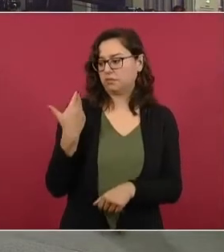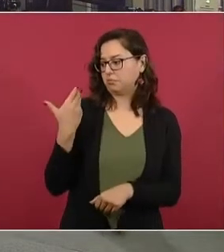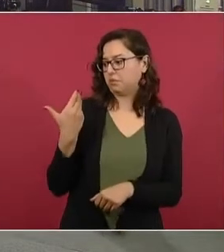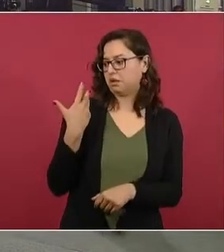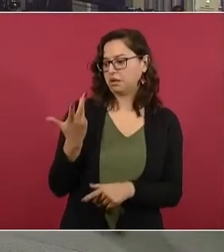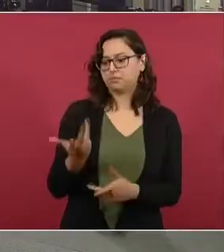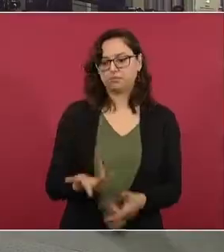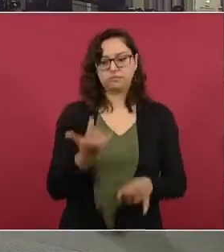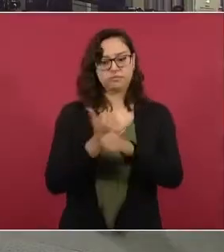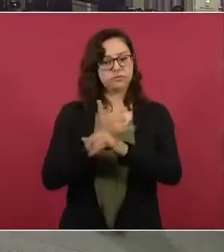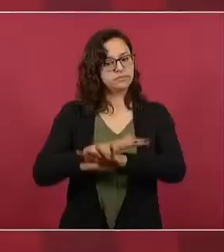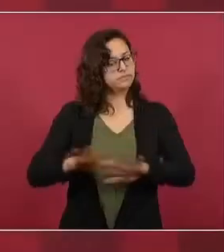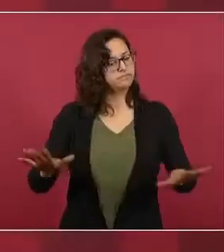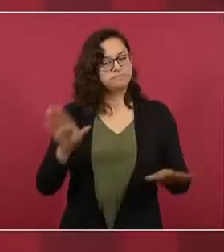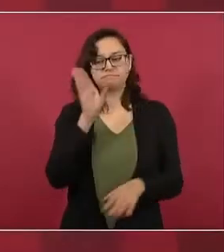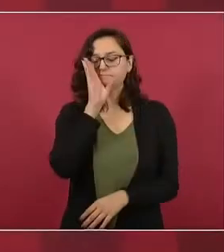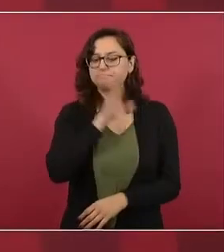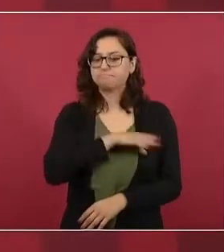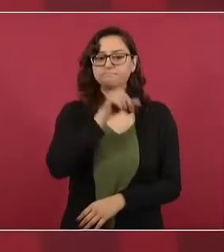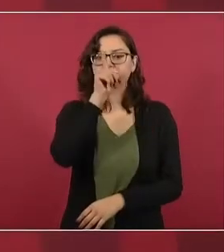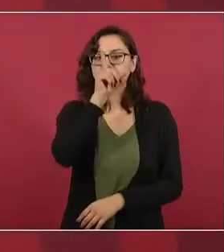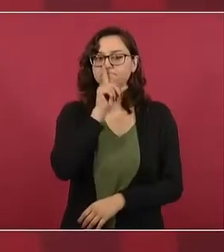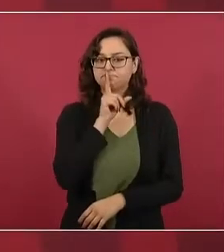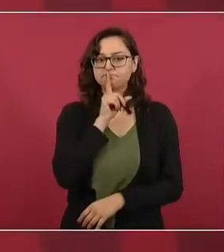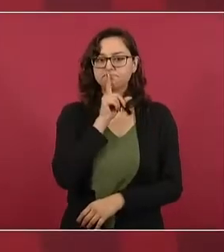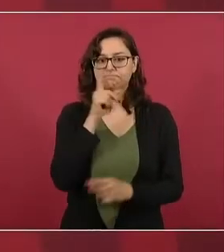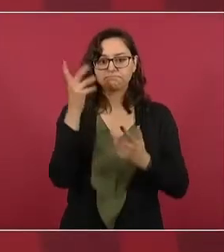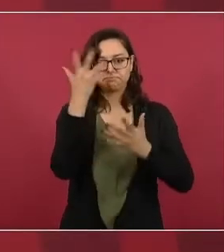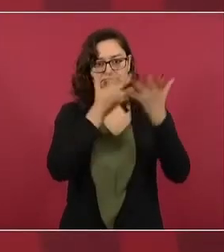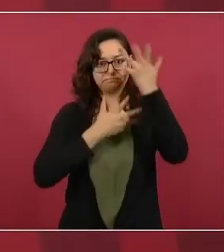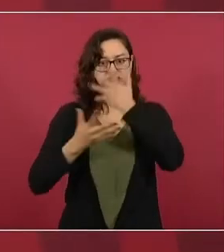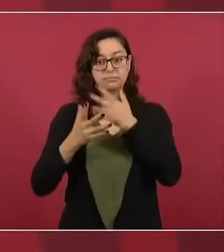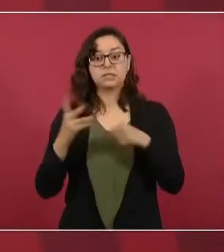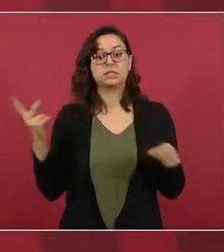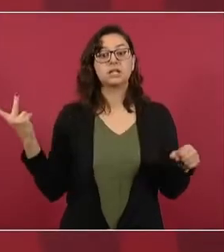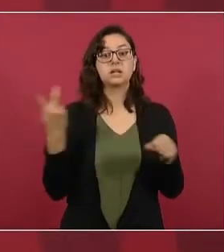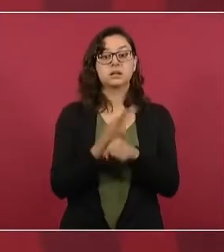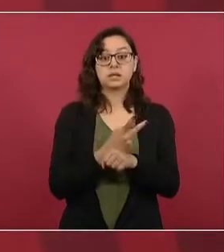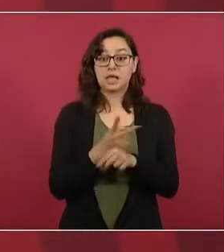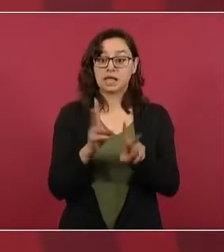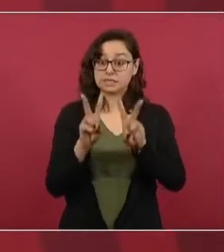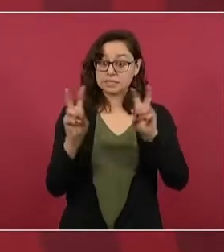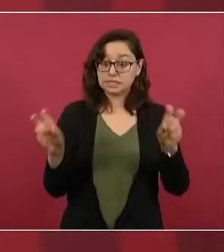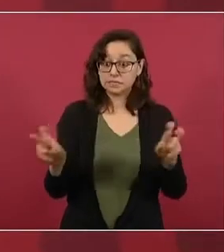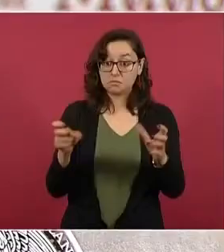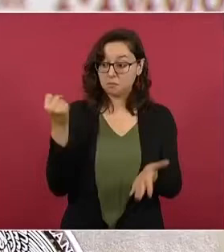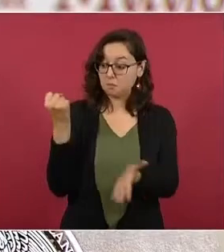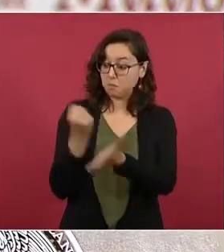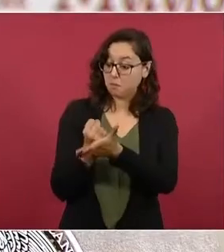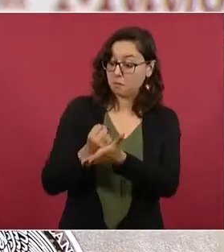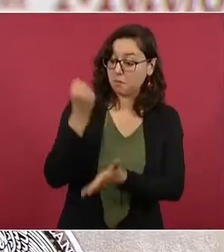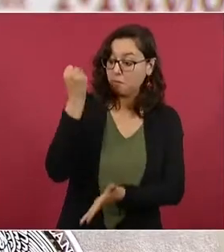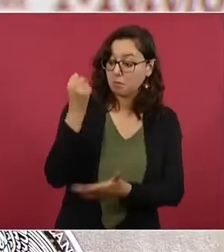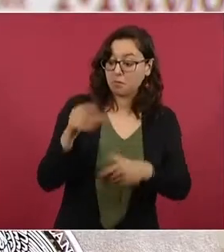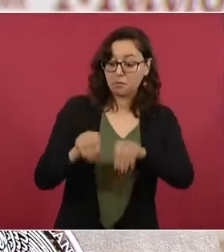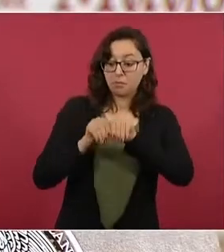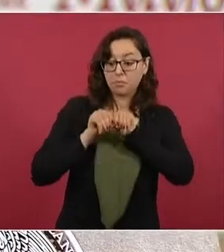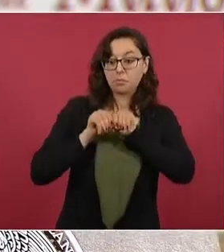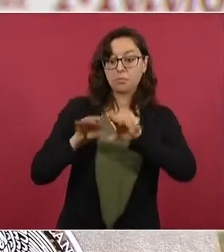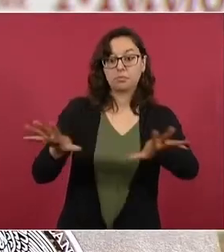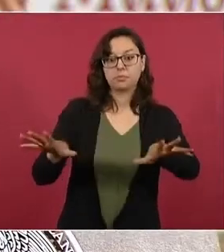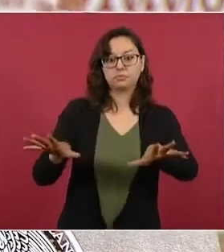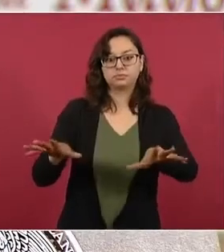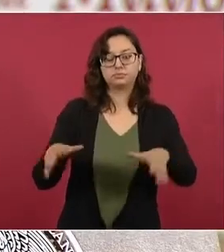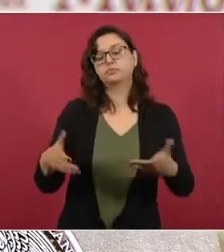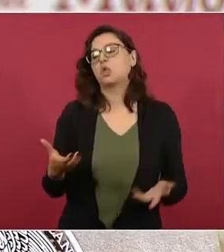hace algunas semanas: la autorización sanitaria. Surgió en los medios, ustedes lo habrán visto, esta idea de